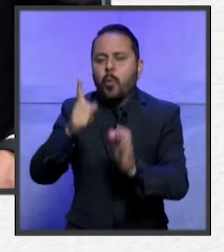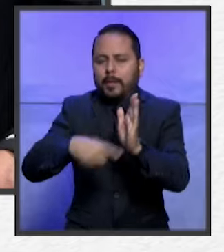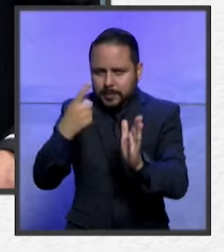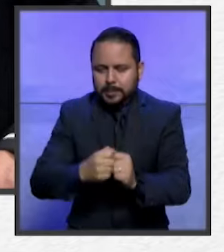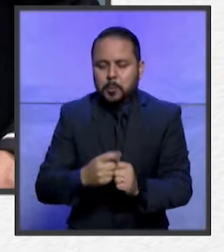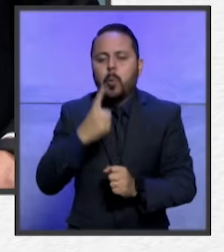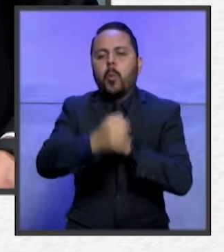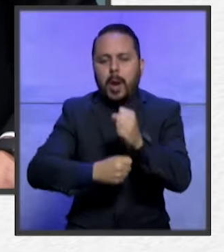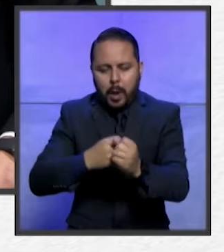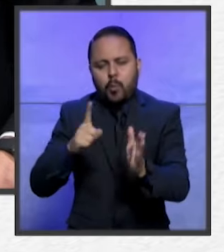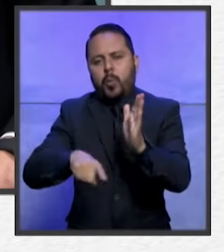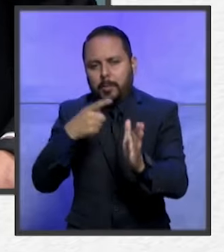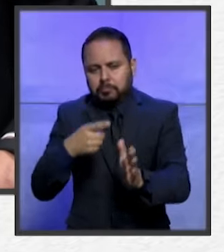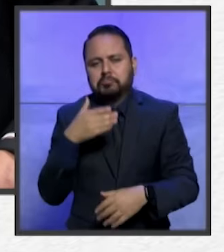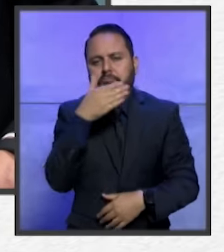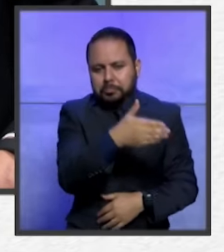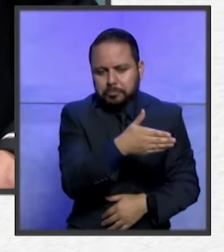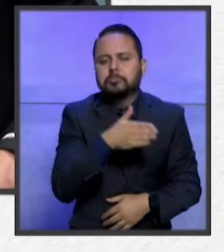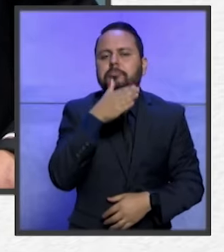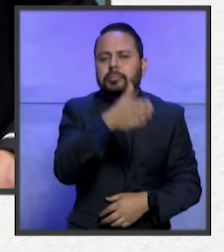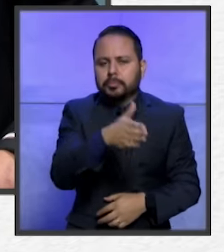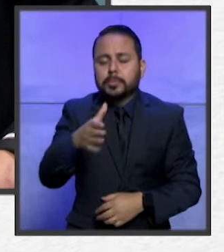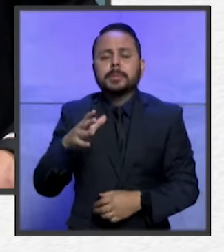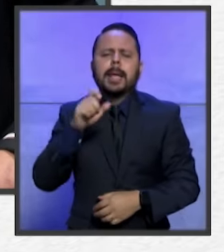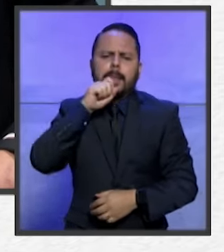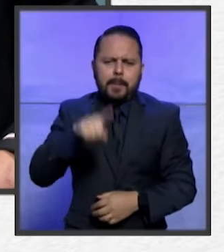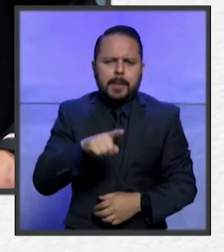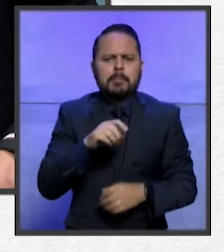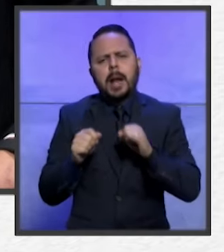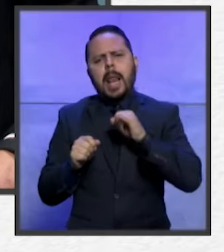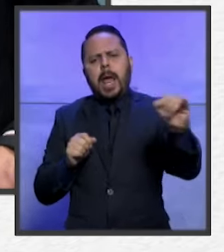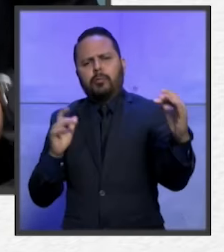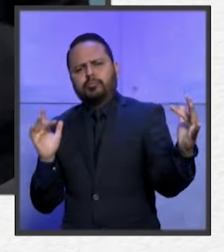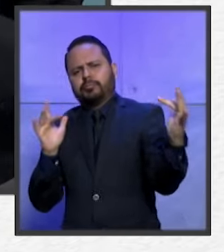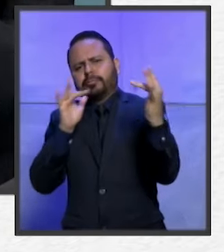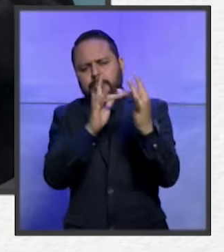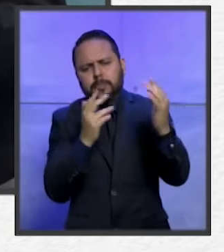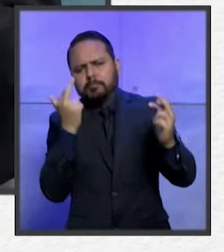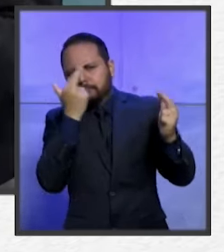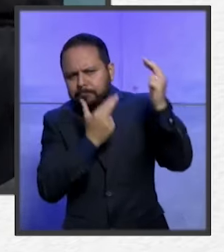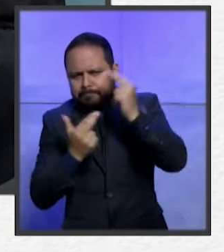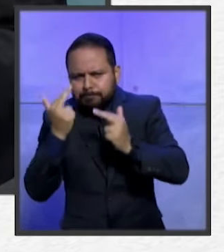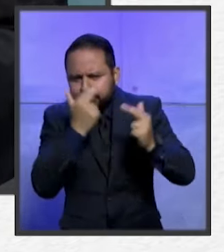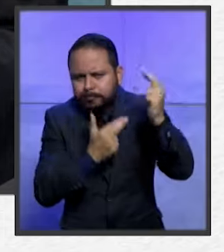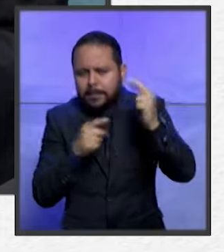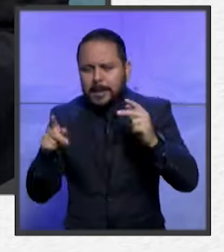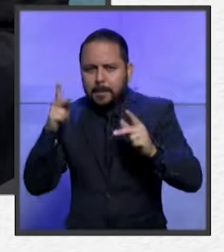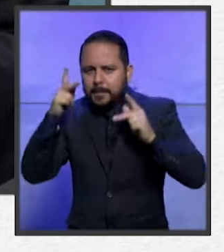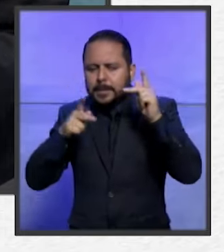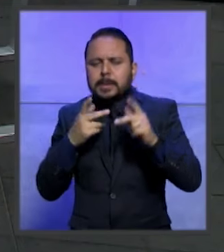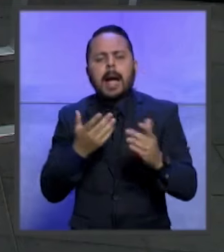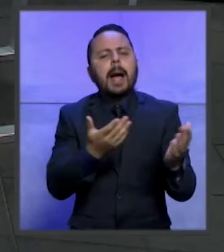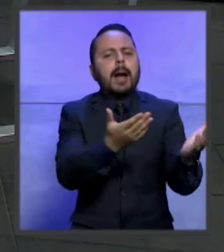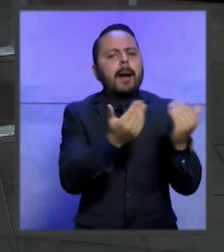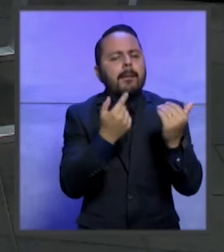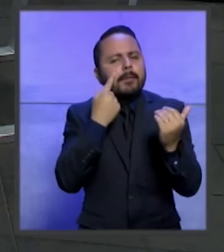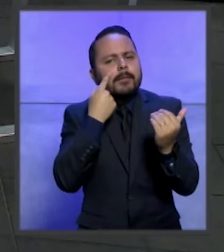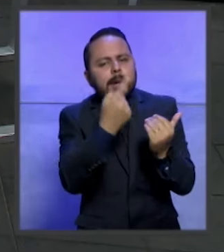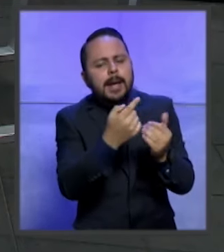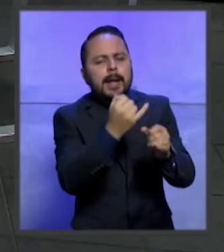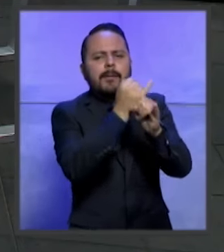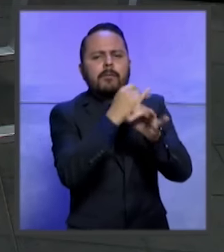año y además se hacen las eh verificaciones a distancia en donde la visitaduría requiere